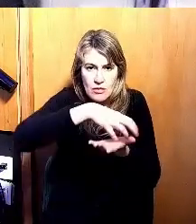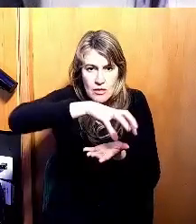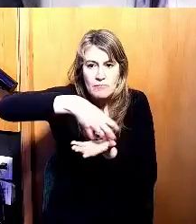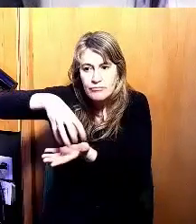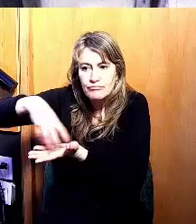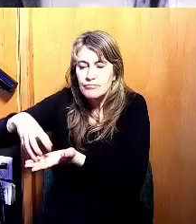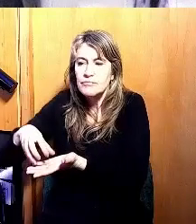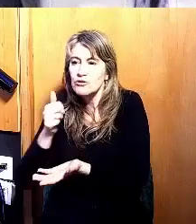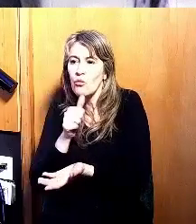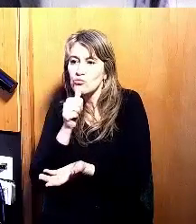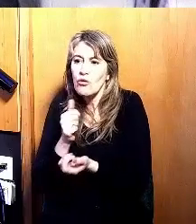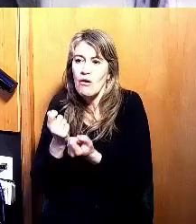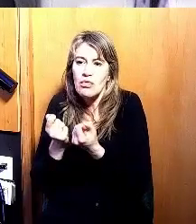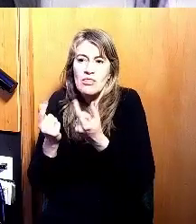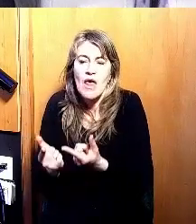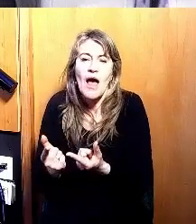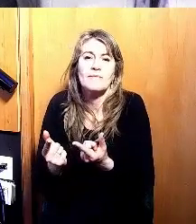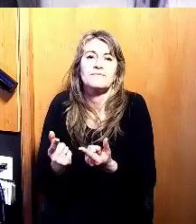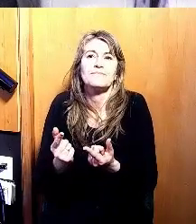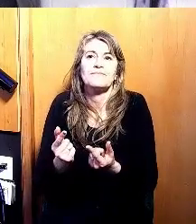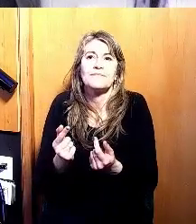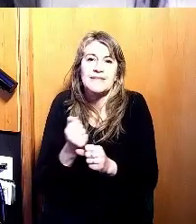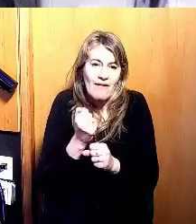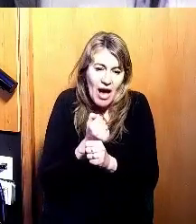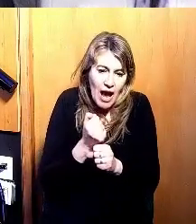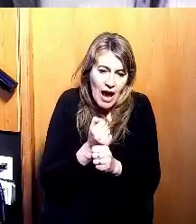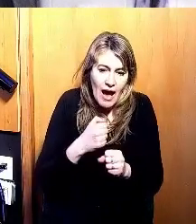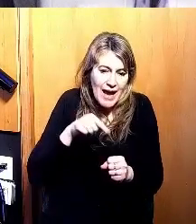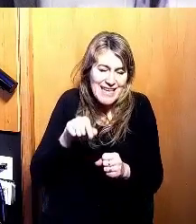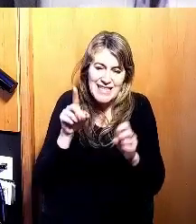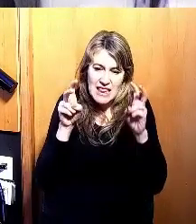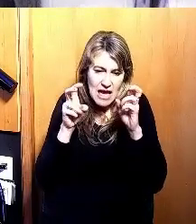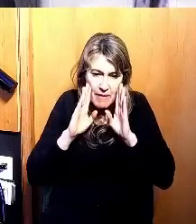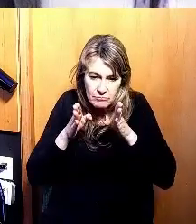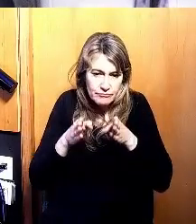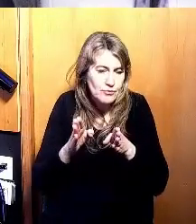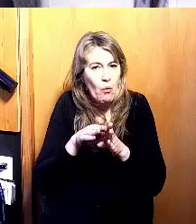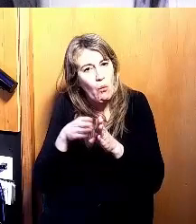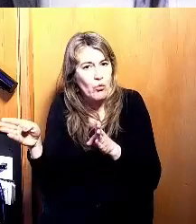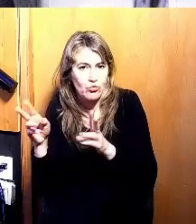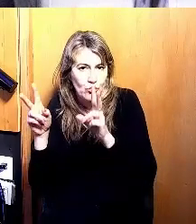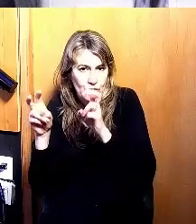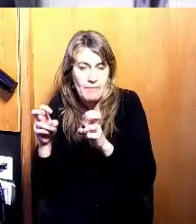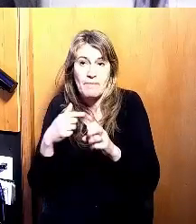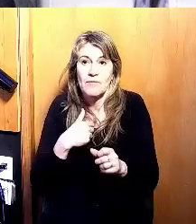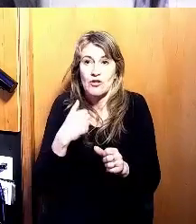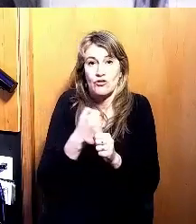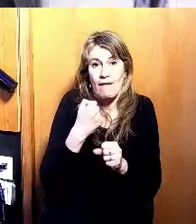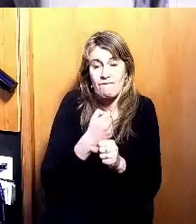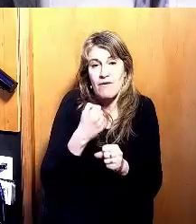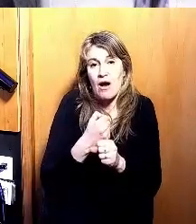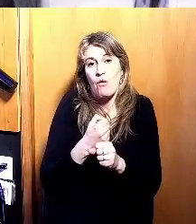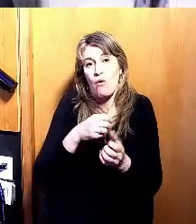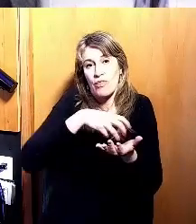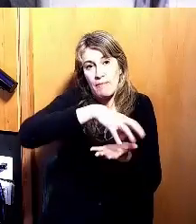soluciones que a veces no son directamente las que trabajamos. Como les decía, yo trabajo en el Departamento de